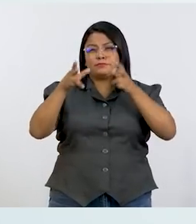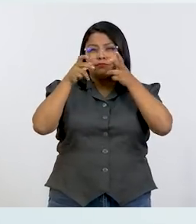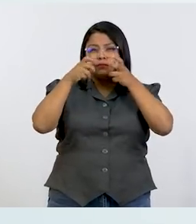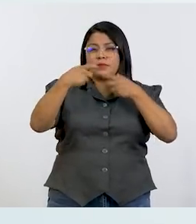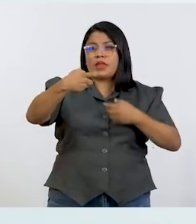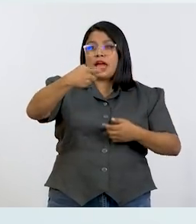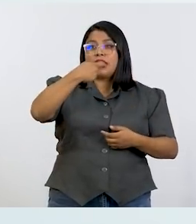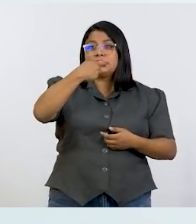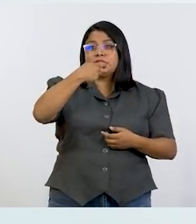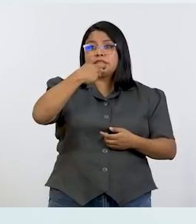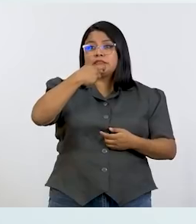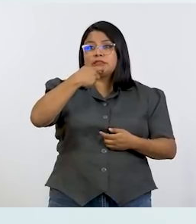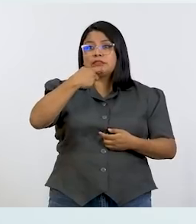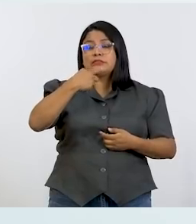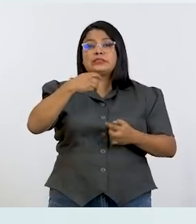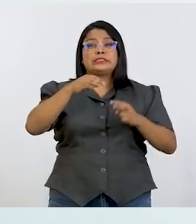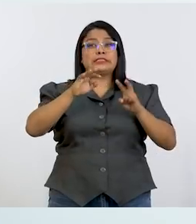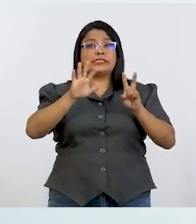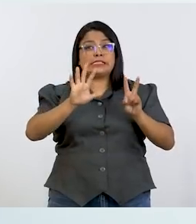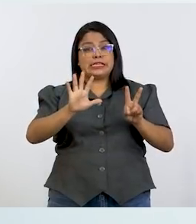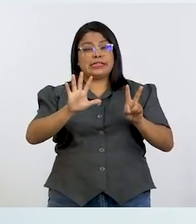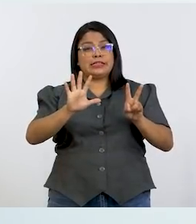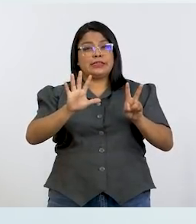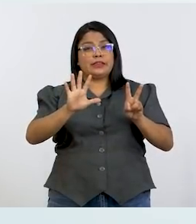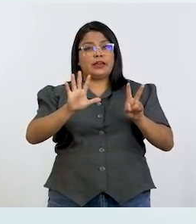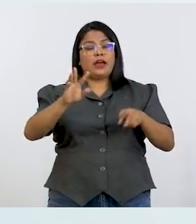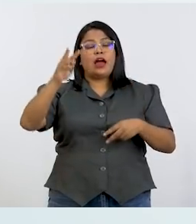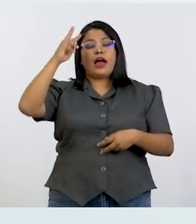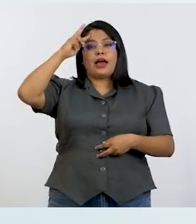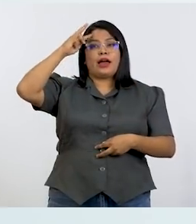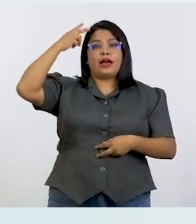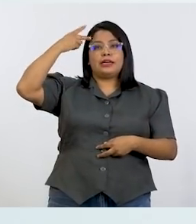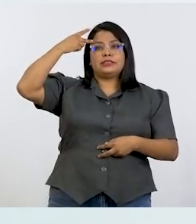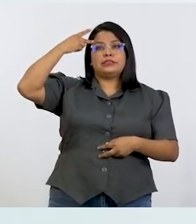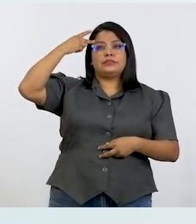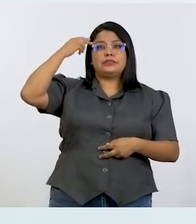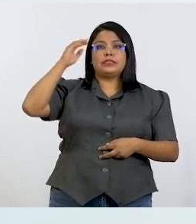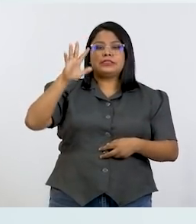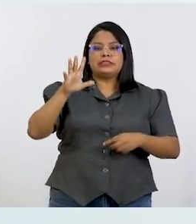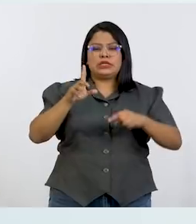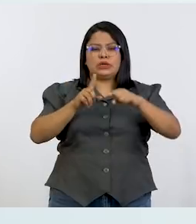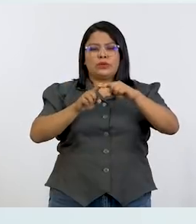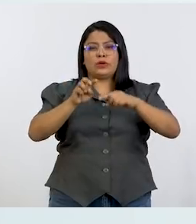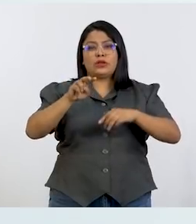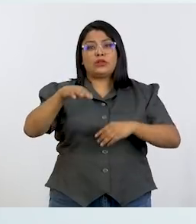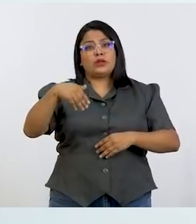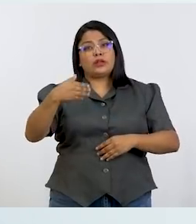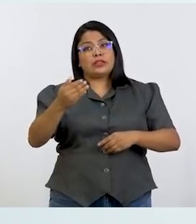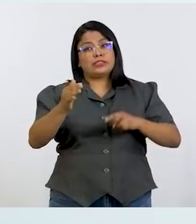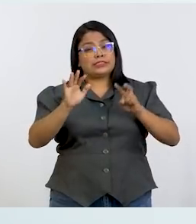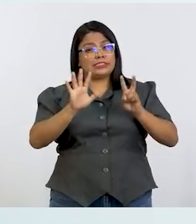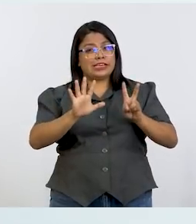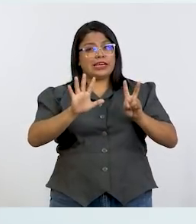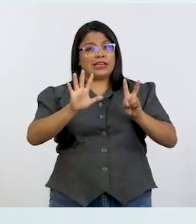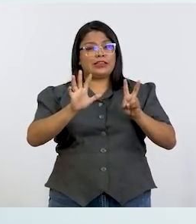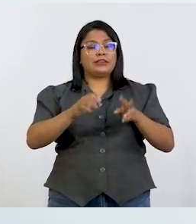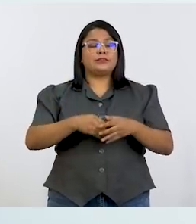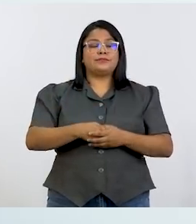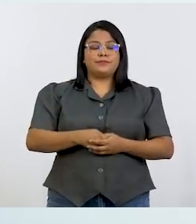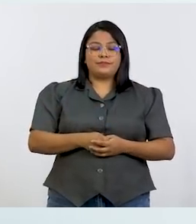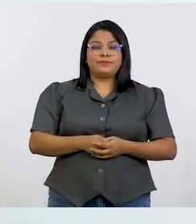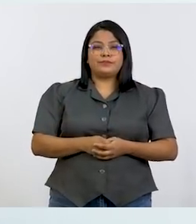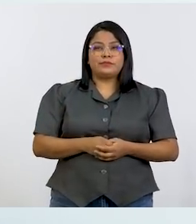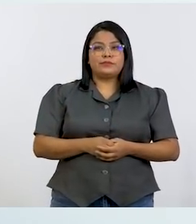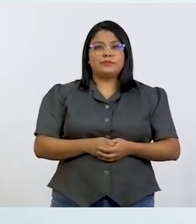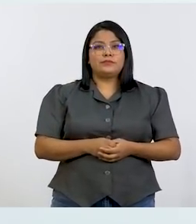Al observar las galletas tenemos 7. Eso quiere decir que 5 más 2 es igual